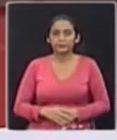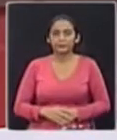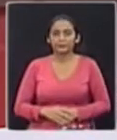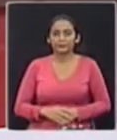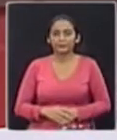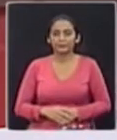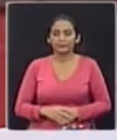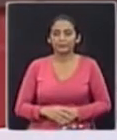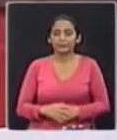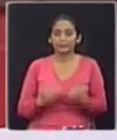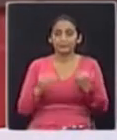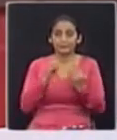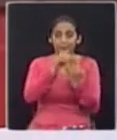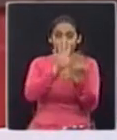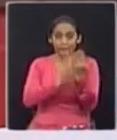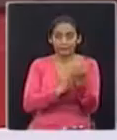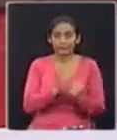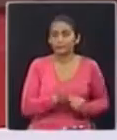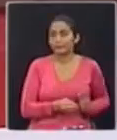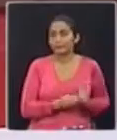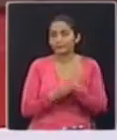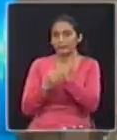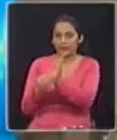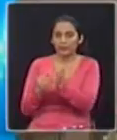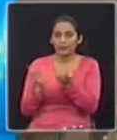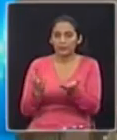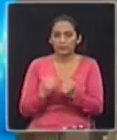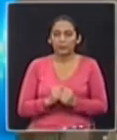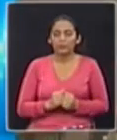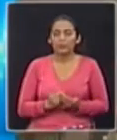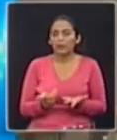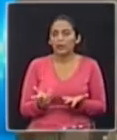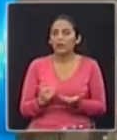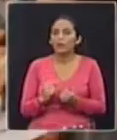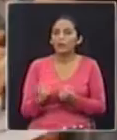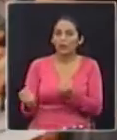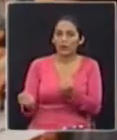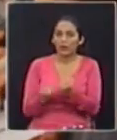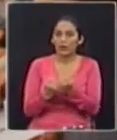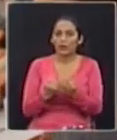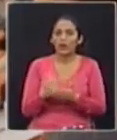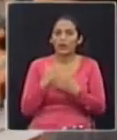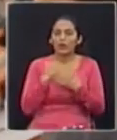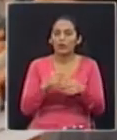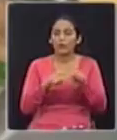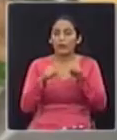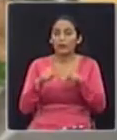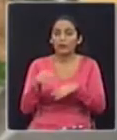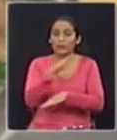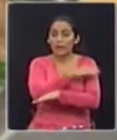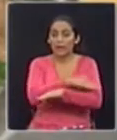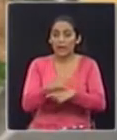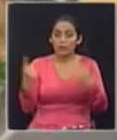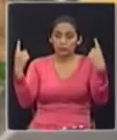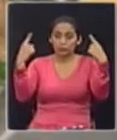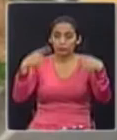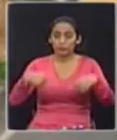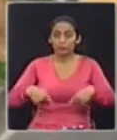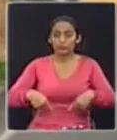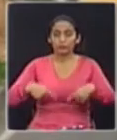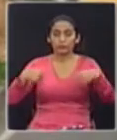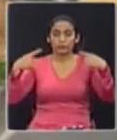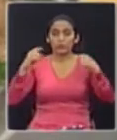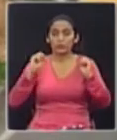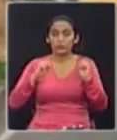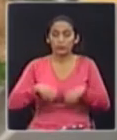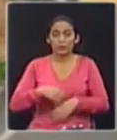Este modelo de gestión pretende obtener recursos a través de un sistema integrado de peajes que cubrirían 1.115 kilómetros de la red estatal